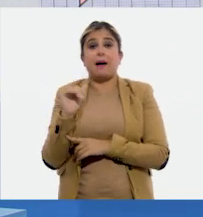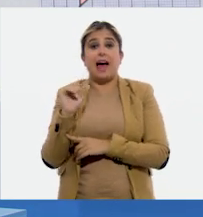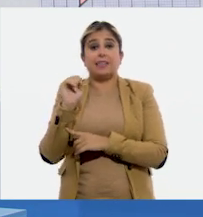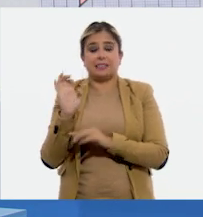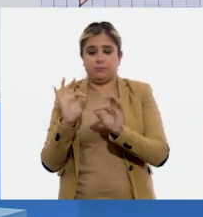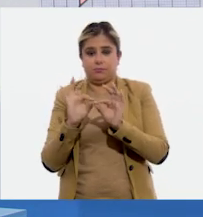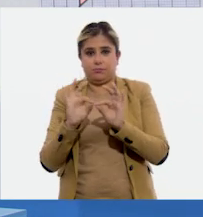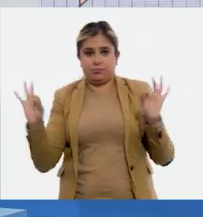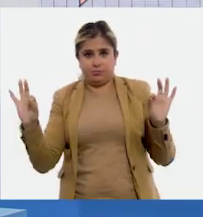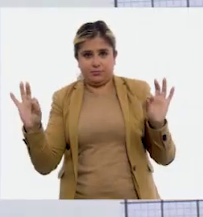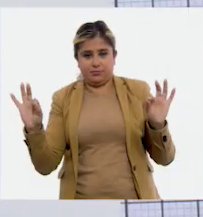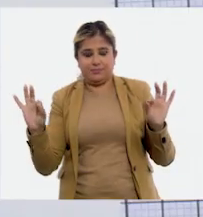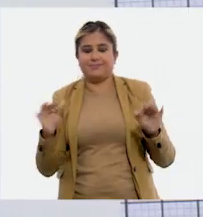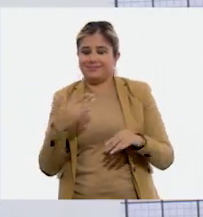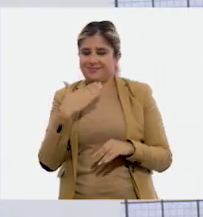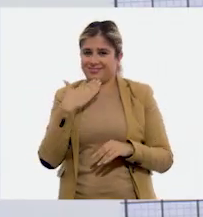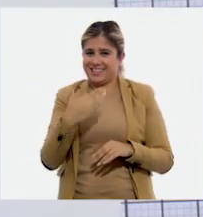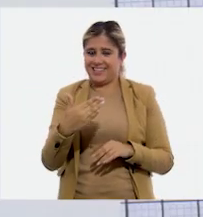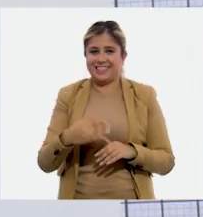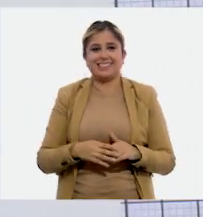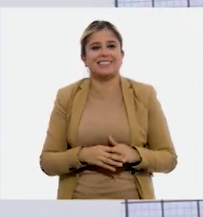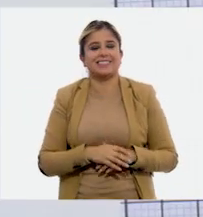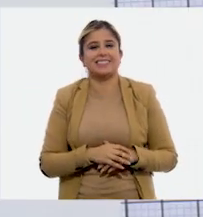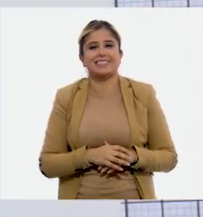Base. Muy bien.